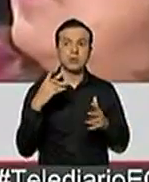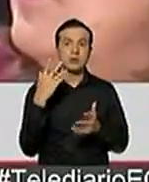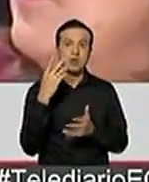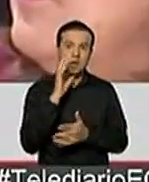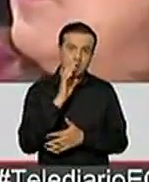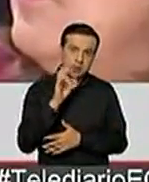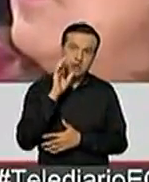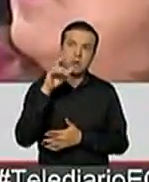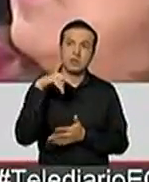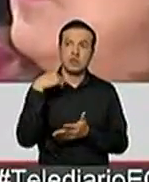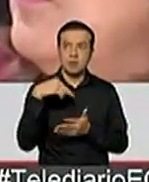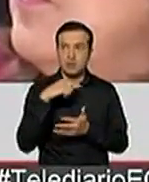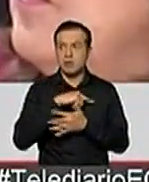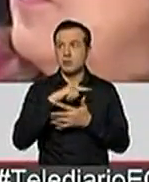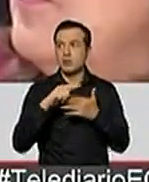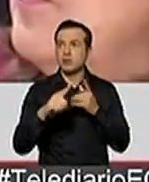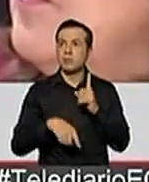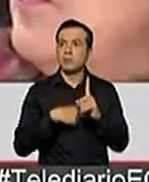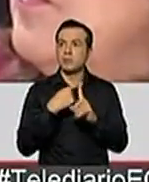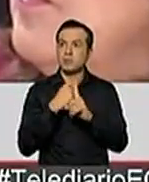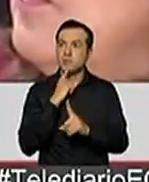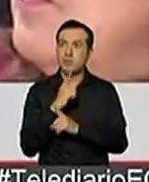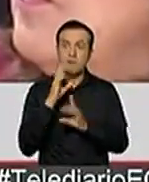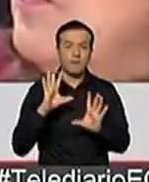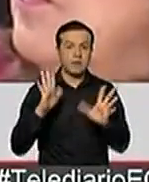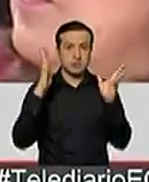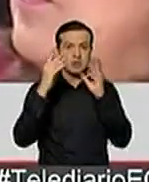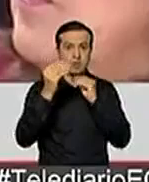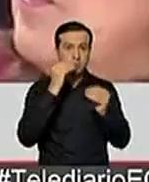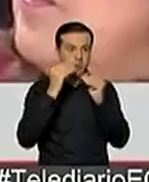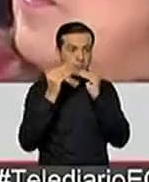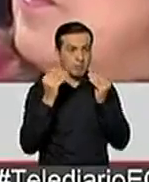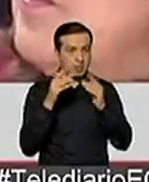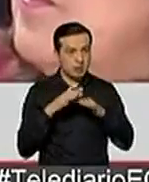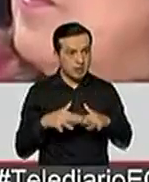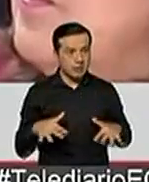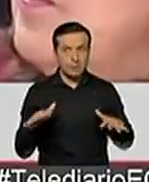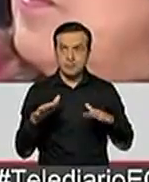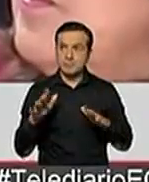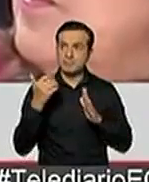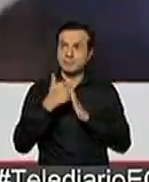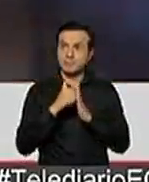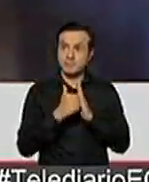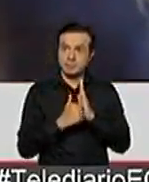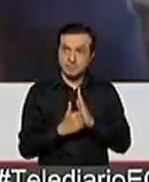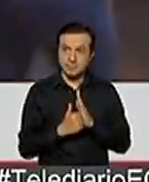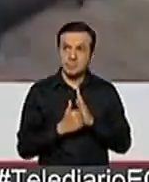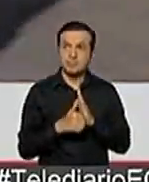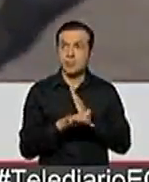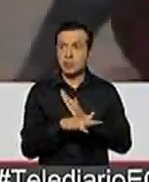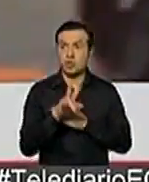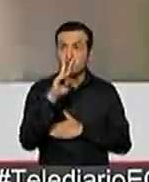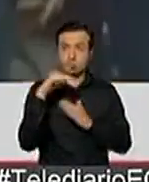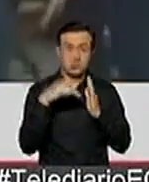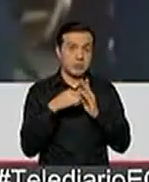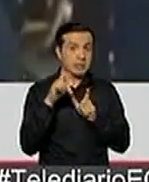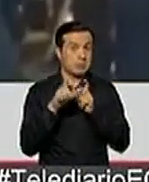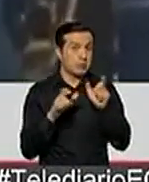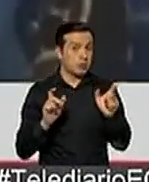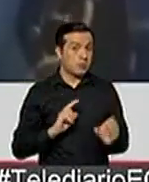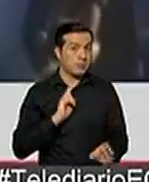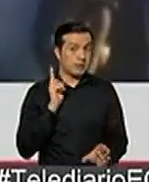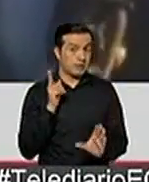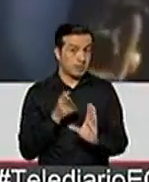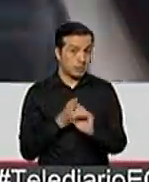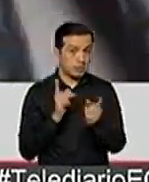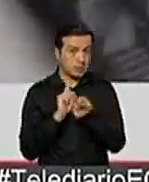artista, escenario, complementado con un festival de gastronomía, artesanía. Cerca de 2.000 personas